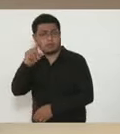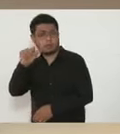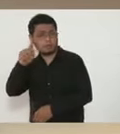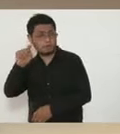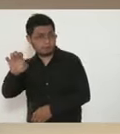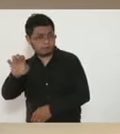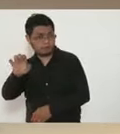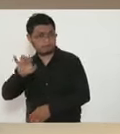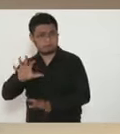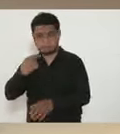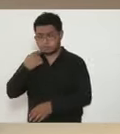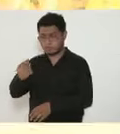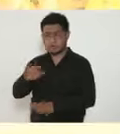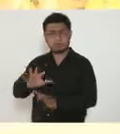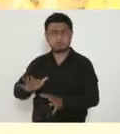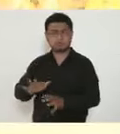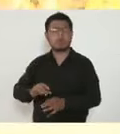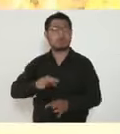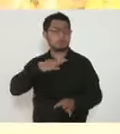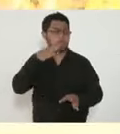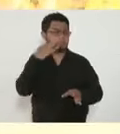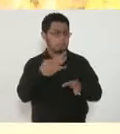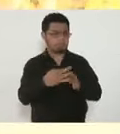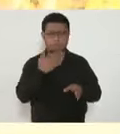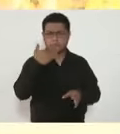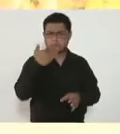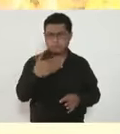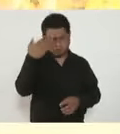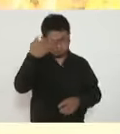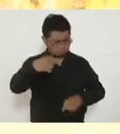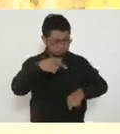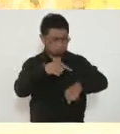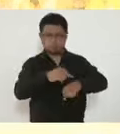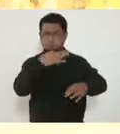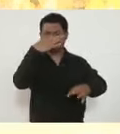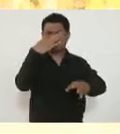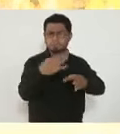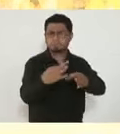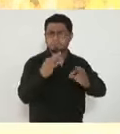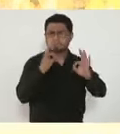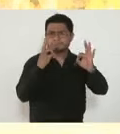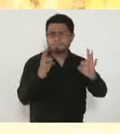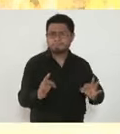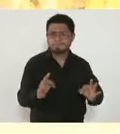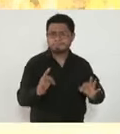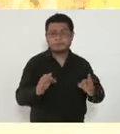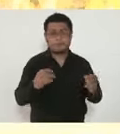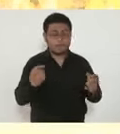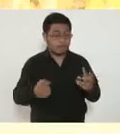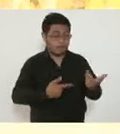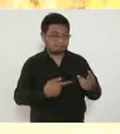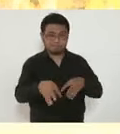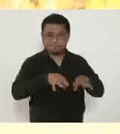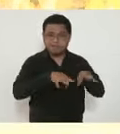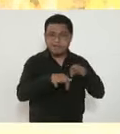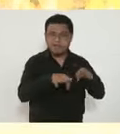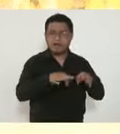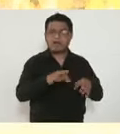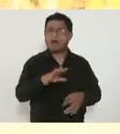tiempo, se va a hacer bien la obra, es decir, con